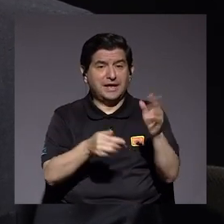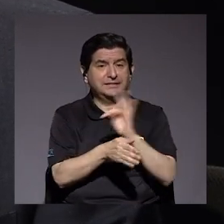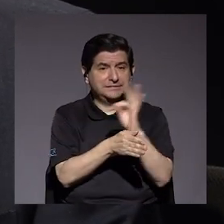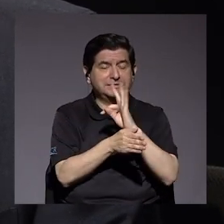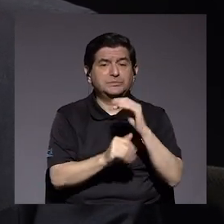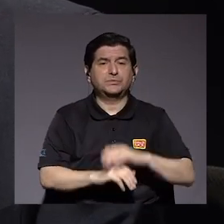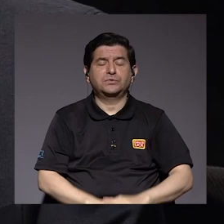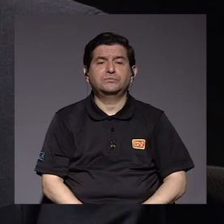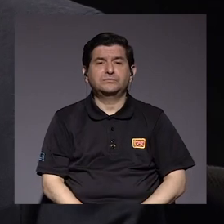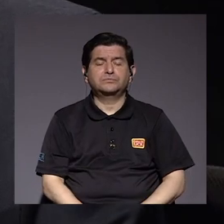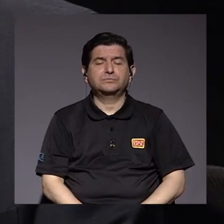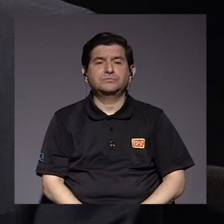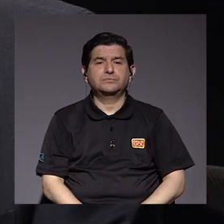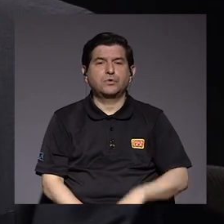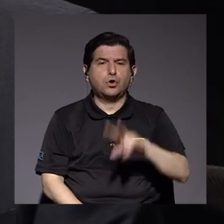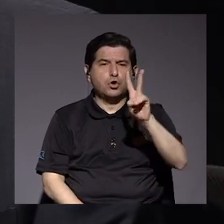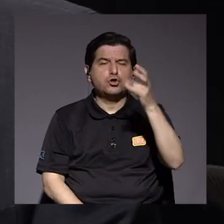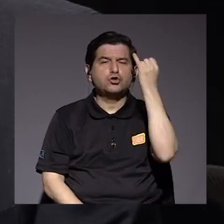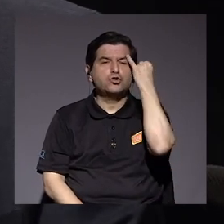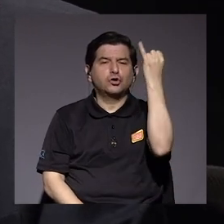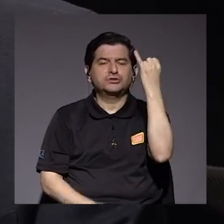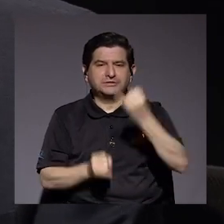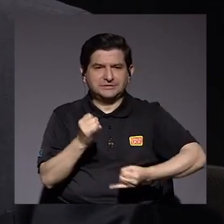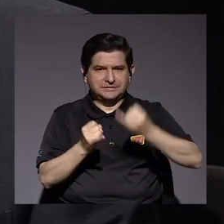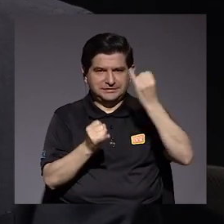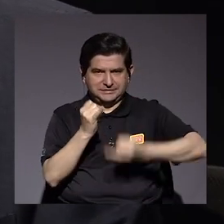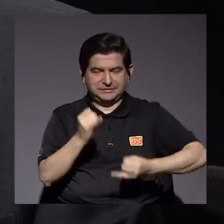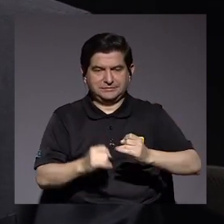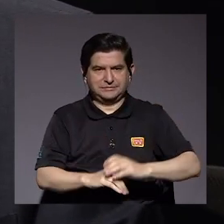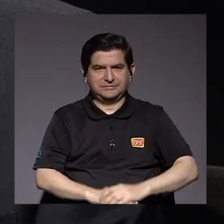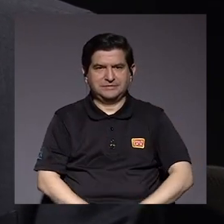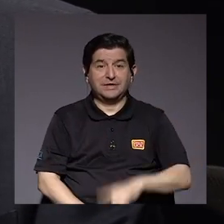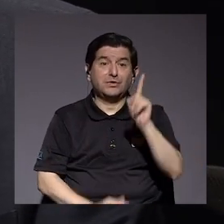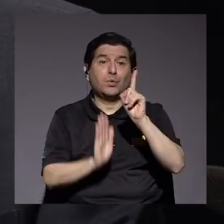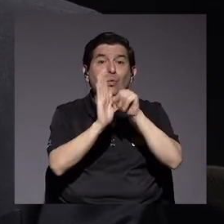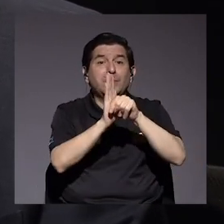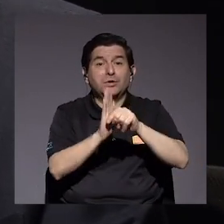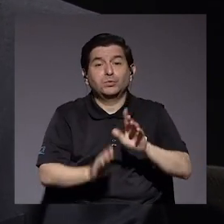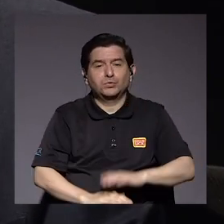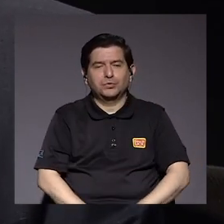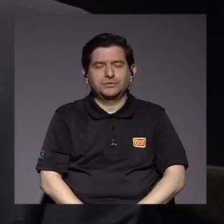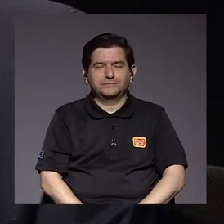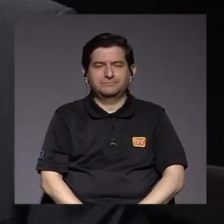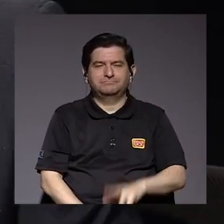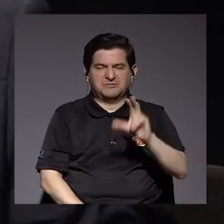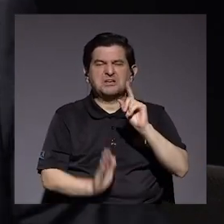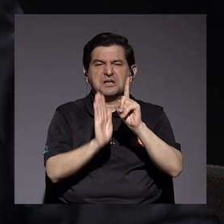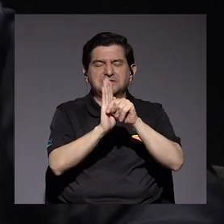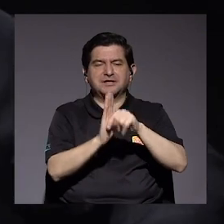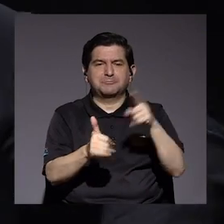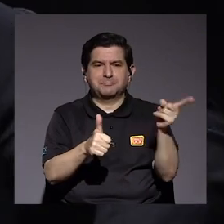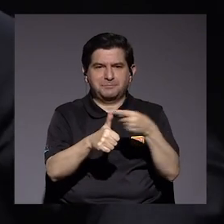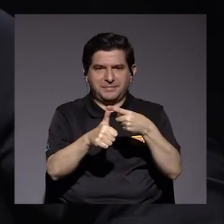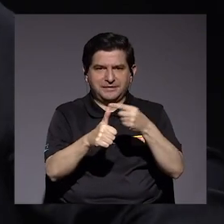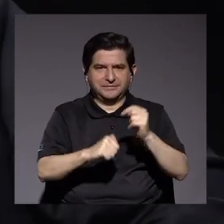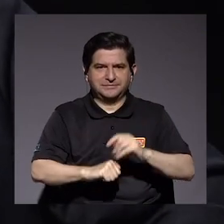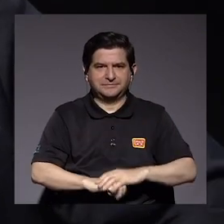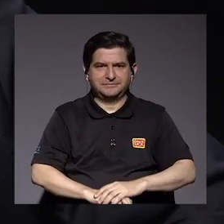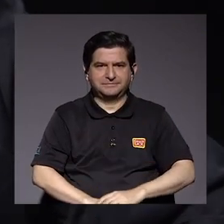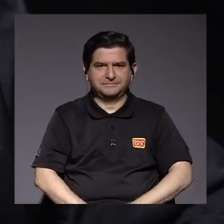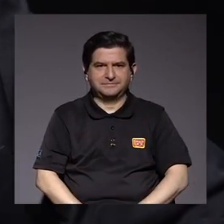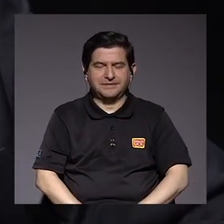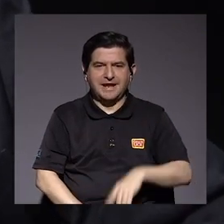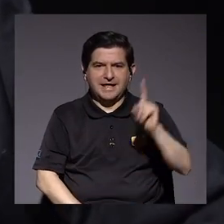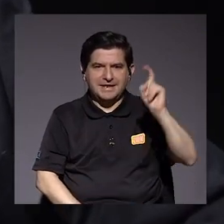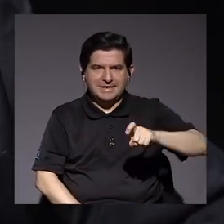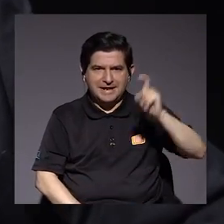televisión quiero cerrar con dos ideas minuto 1 minuto 30 segundos a una primera